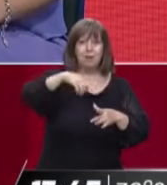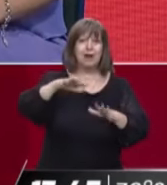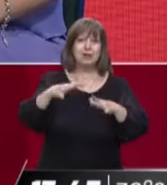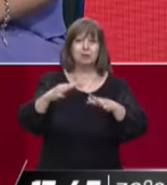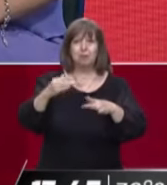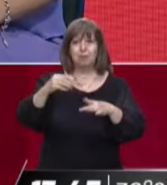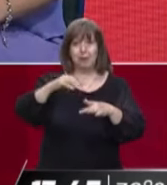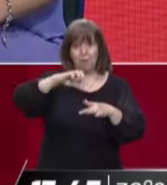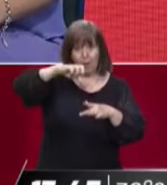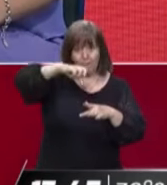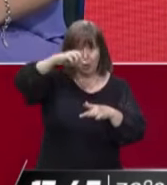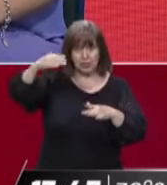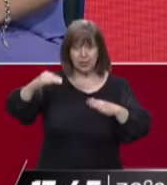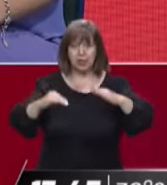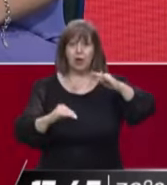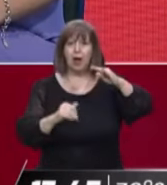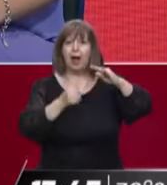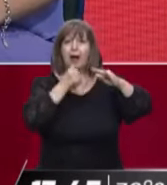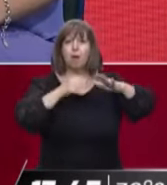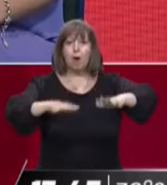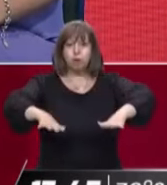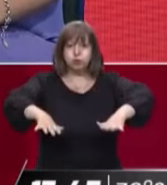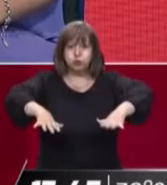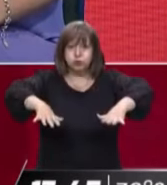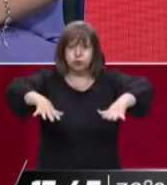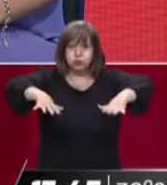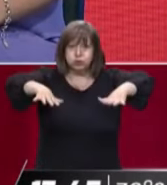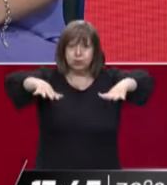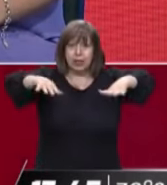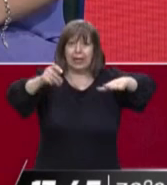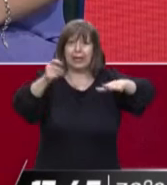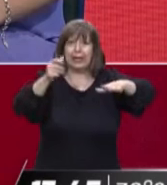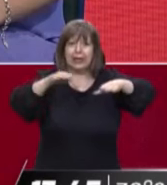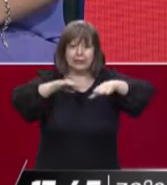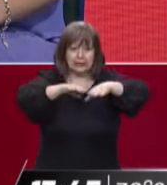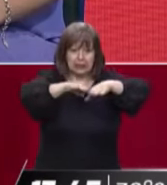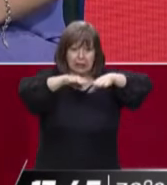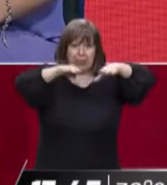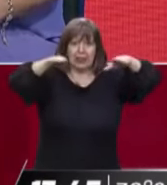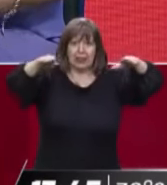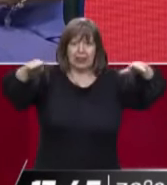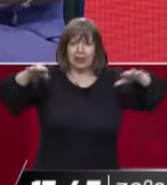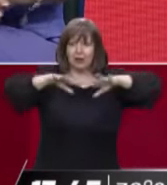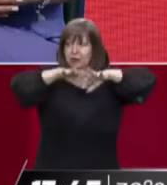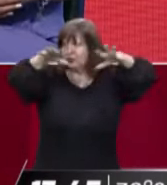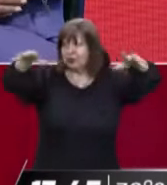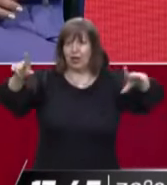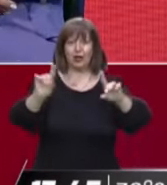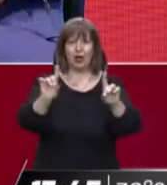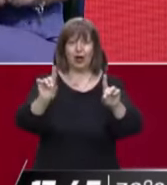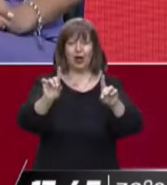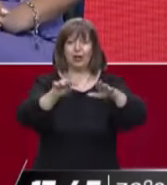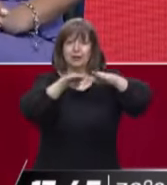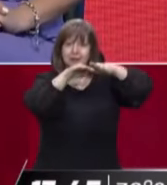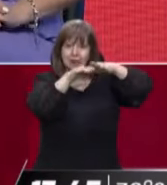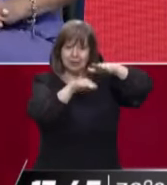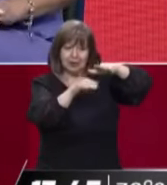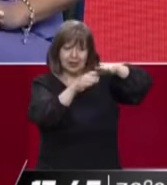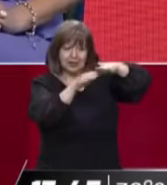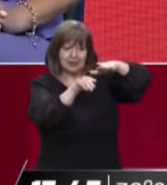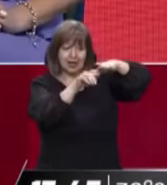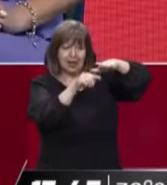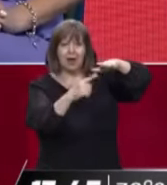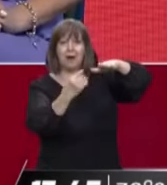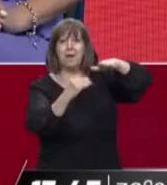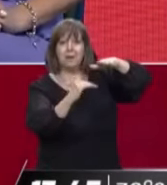años y es por esto que se decidió comenzar la liberación de agua del dique poterillos para bajar el nivel que se había alcanzado y así lograr el correcto